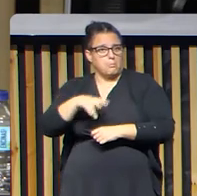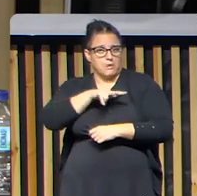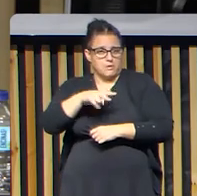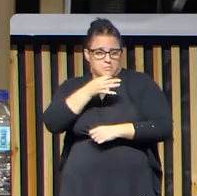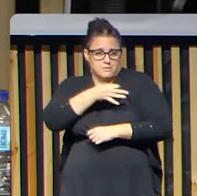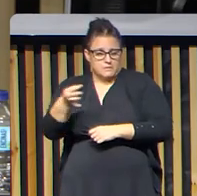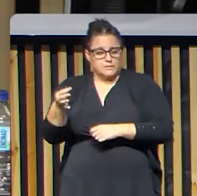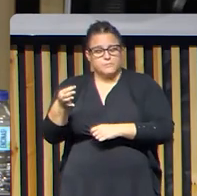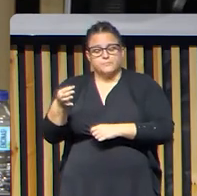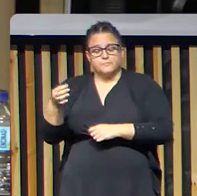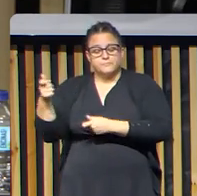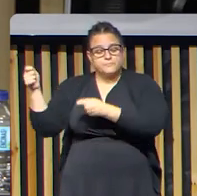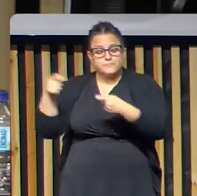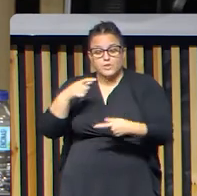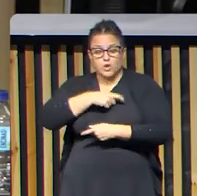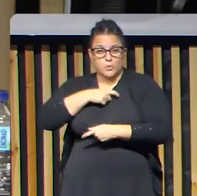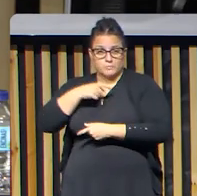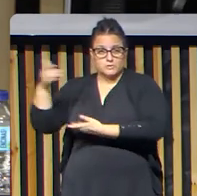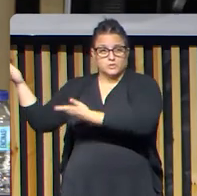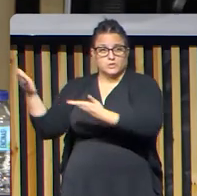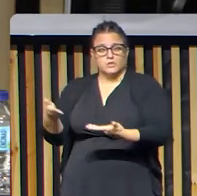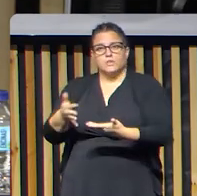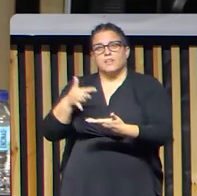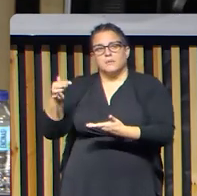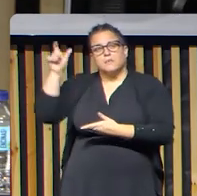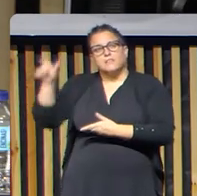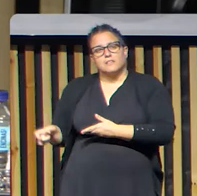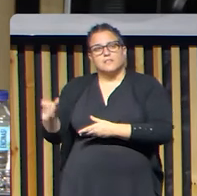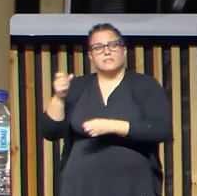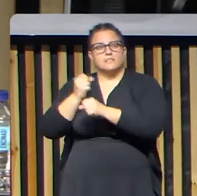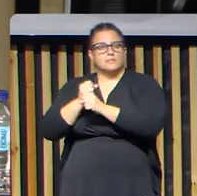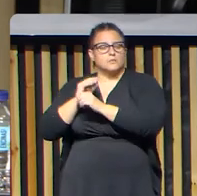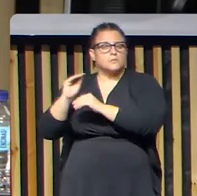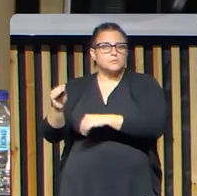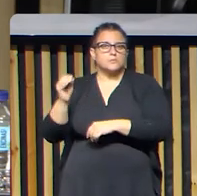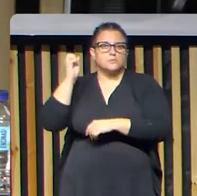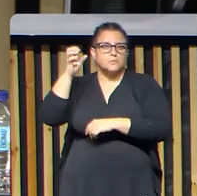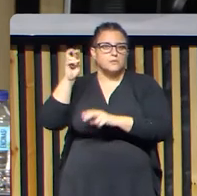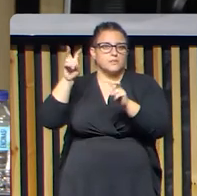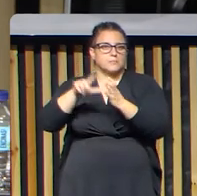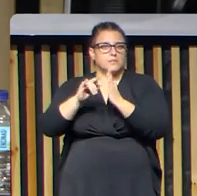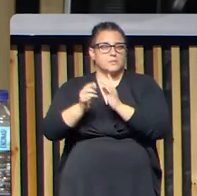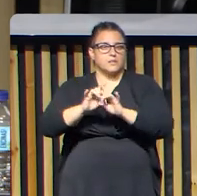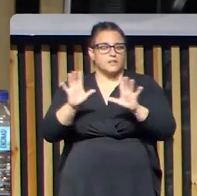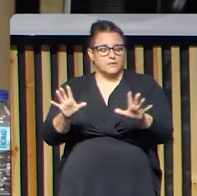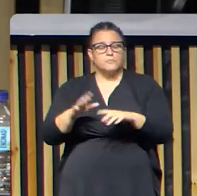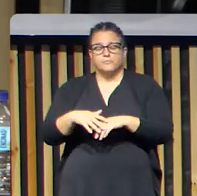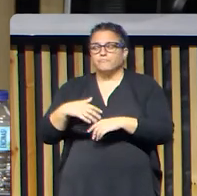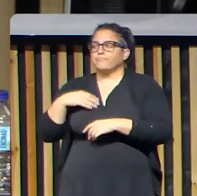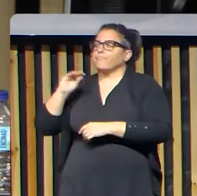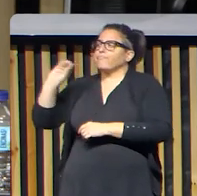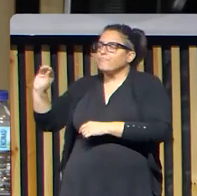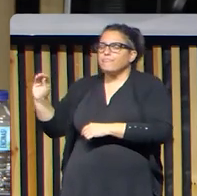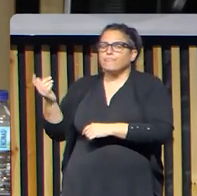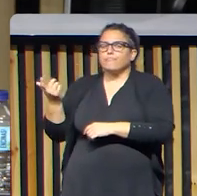la comisión que además es uno de los ponentes de lenguaje Claro en Suecia cuando le preguntamos y por qué a qué